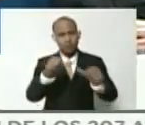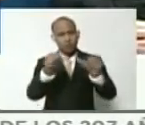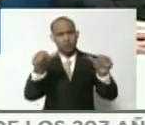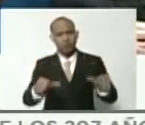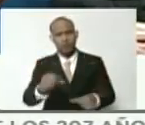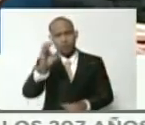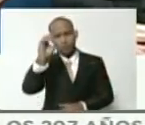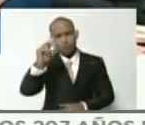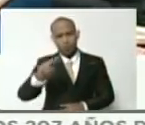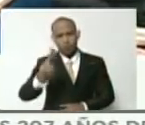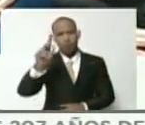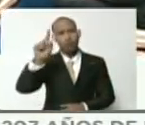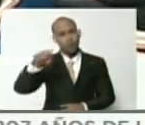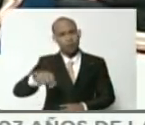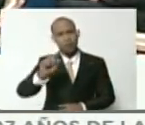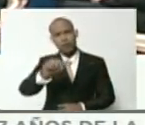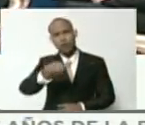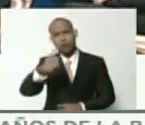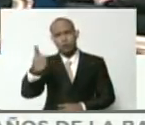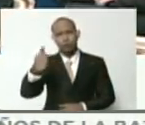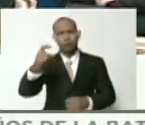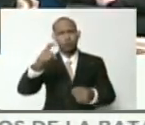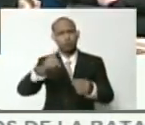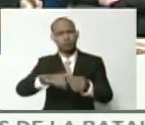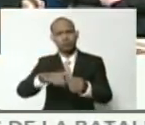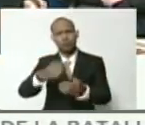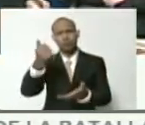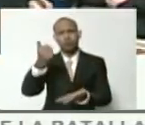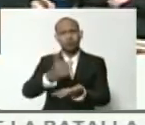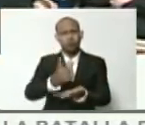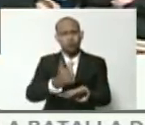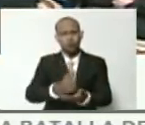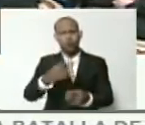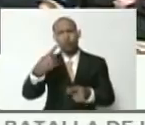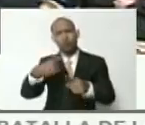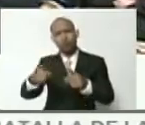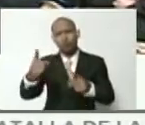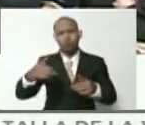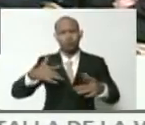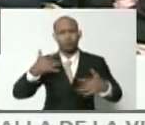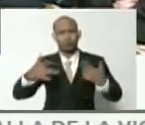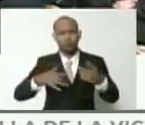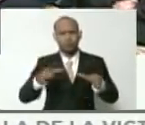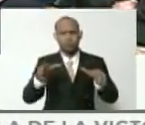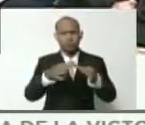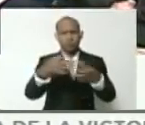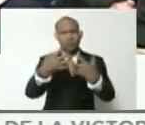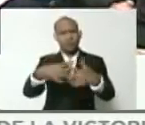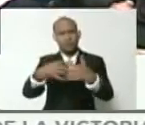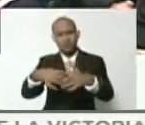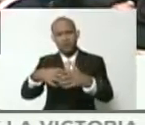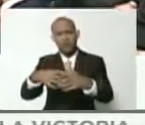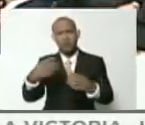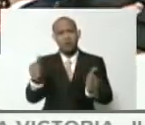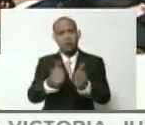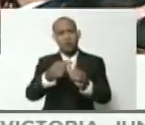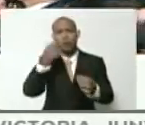Unidas, también a todos los socios, todos los diferentes actores que con buena fe